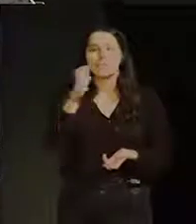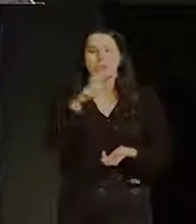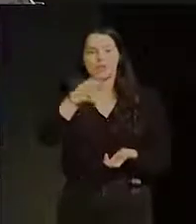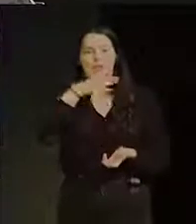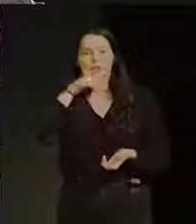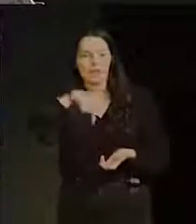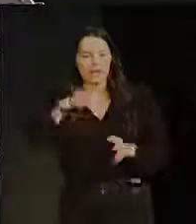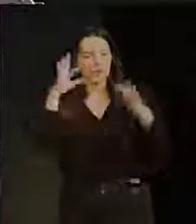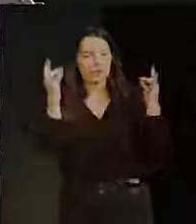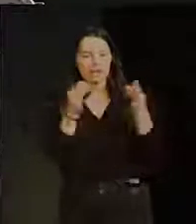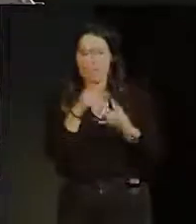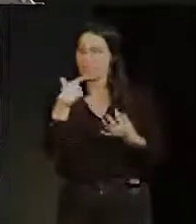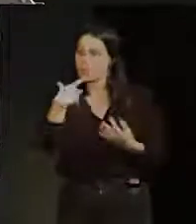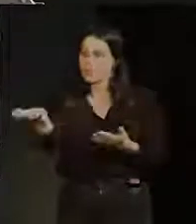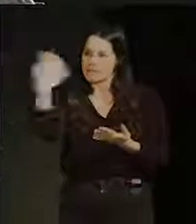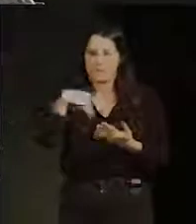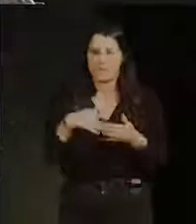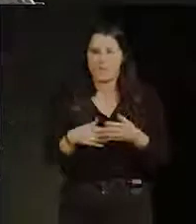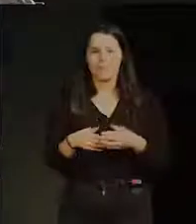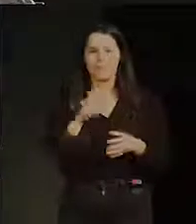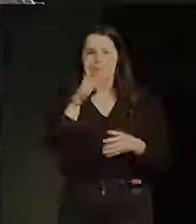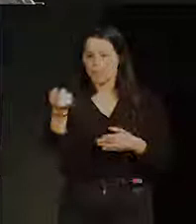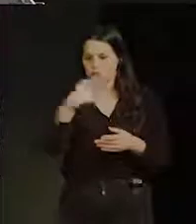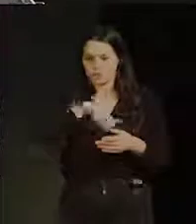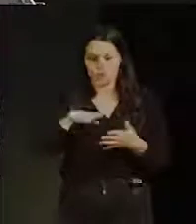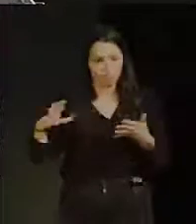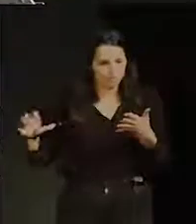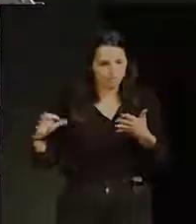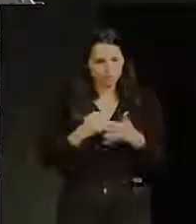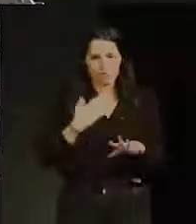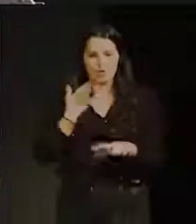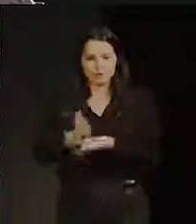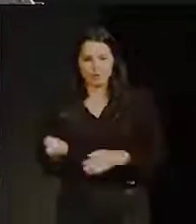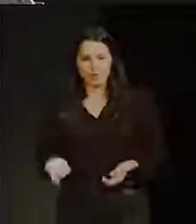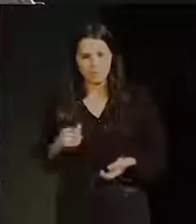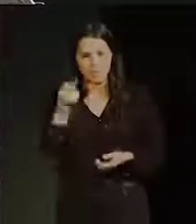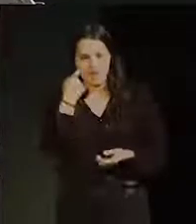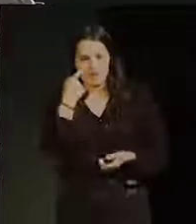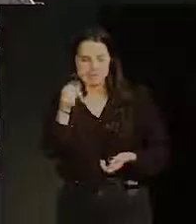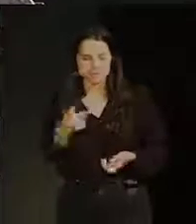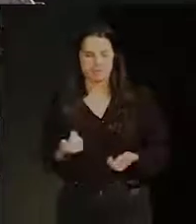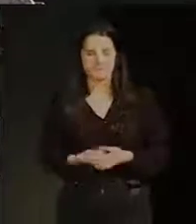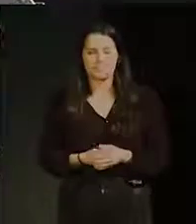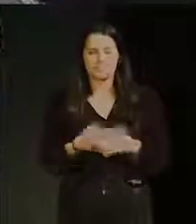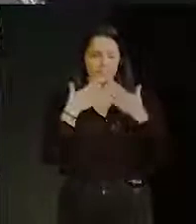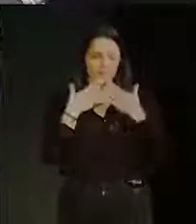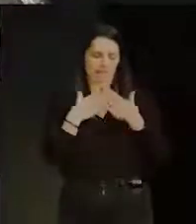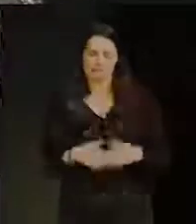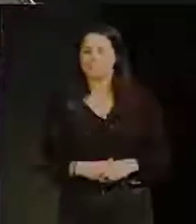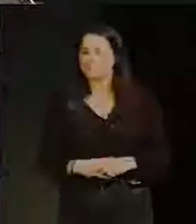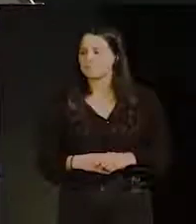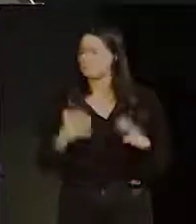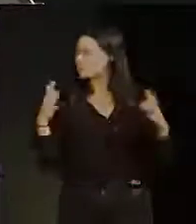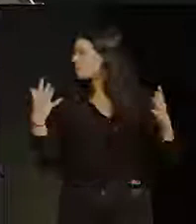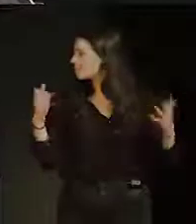Córdoba, que los invitéis a venir, porque vamos a estar todos allí en el espacio público viendo esta propuesta. Muchas gracias.